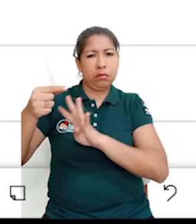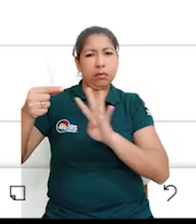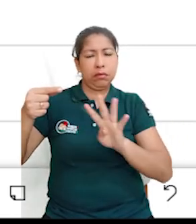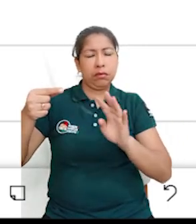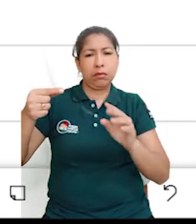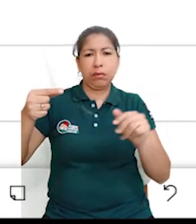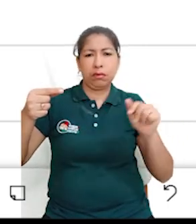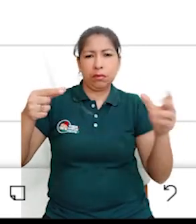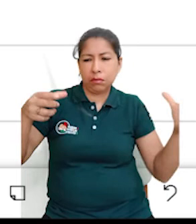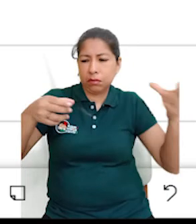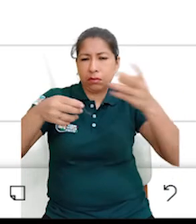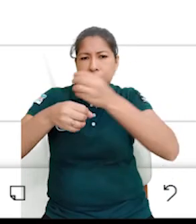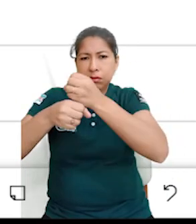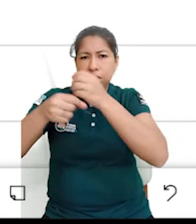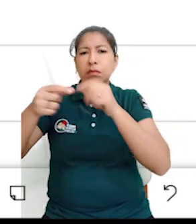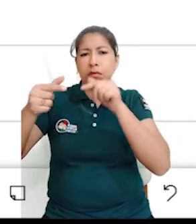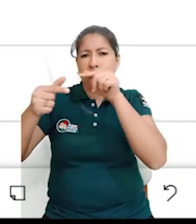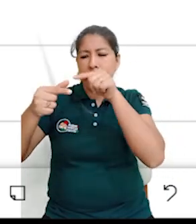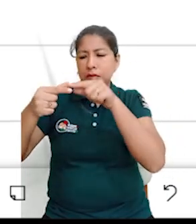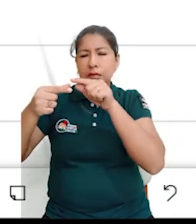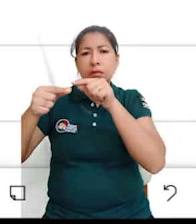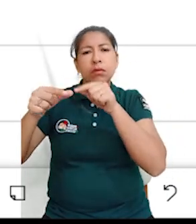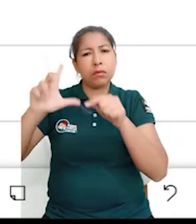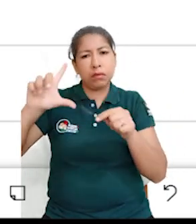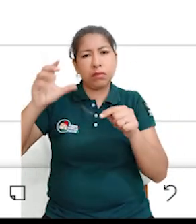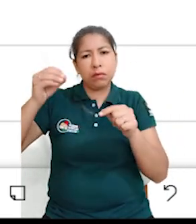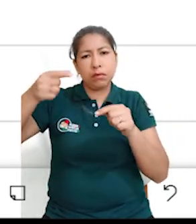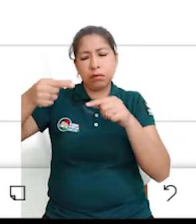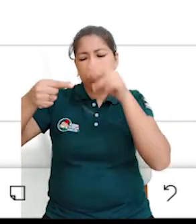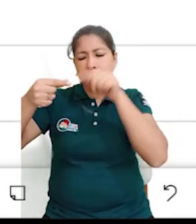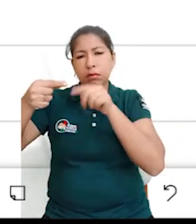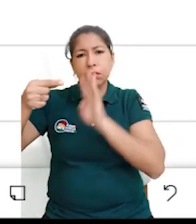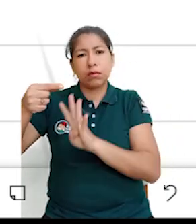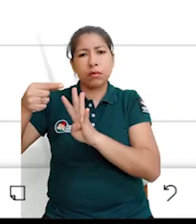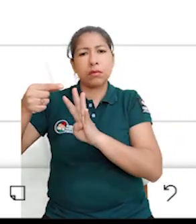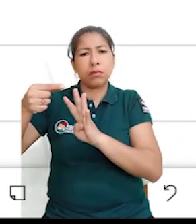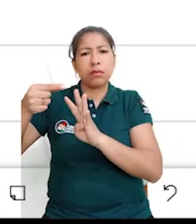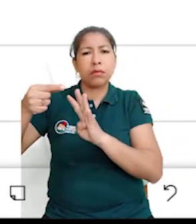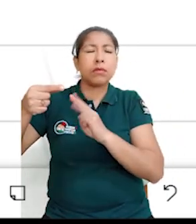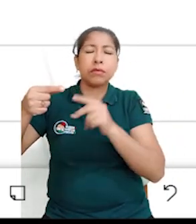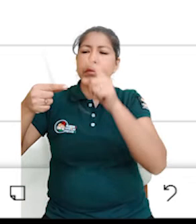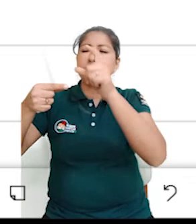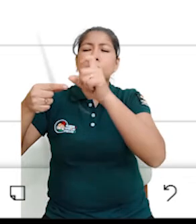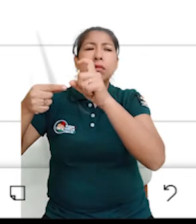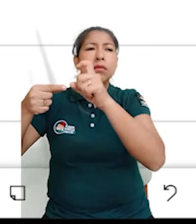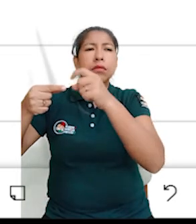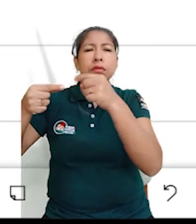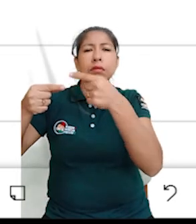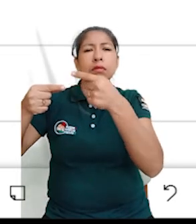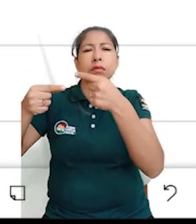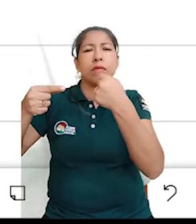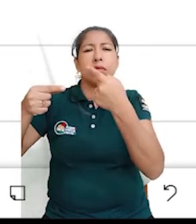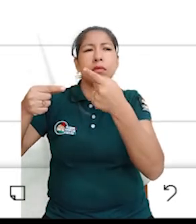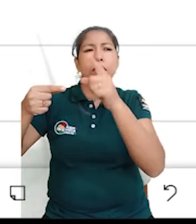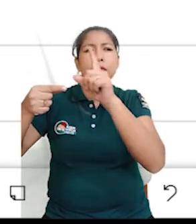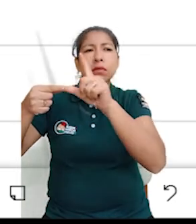logaritmo. Anotamos logaritmo en base 4 de los argumentos que se van a multiplicar